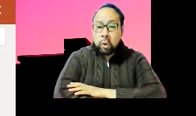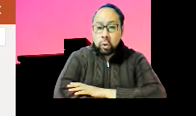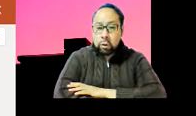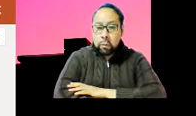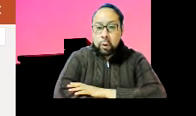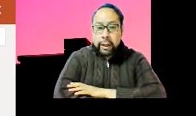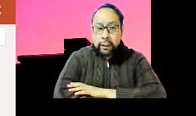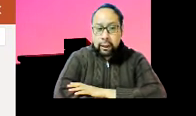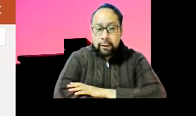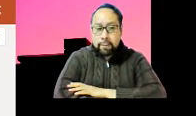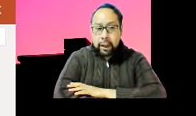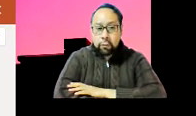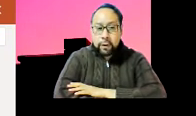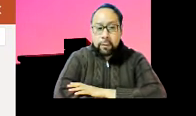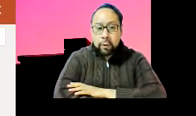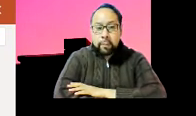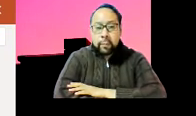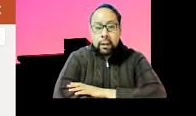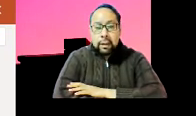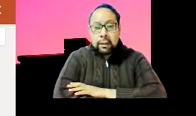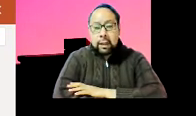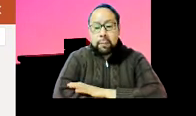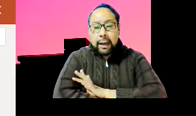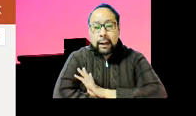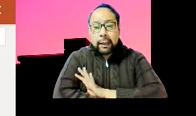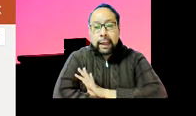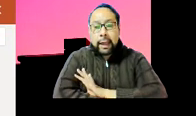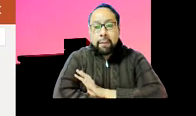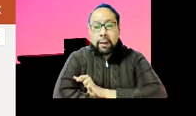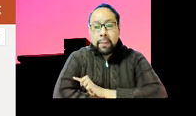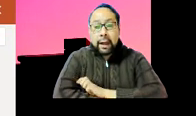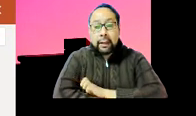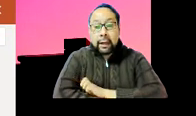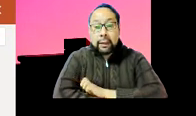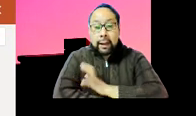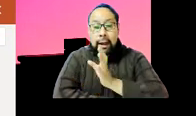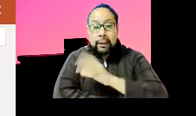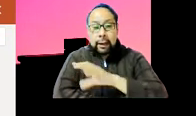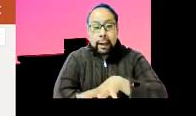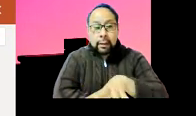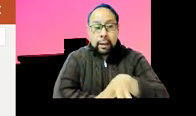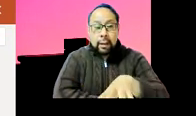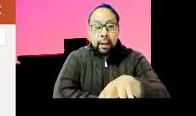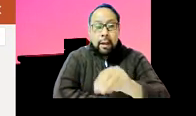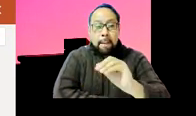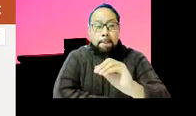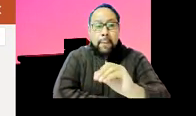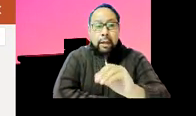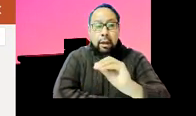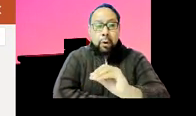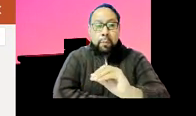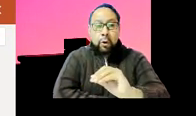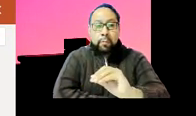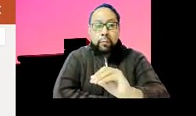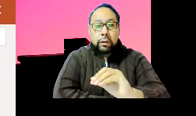el discurso de su oponente a su favor, sin esperar que cambie para acercarse